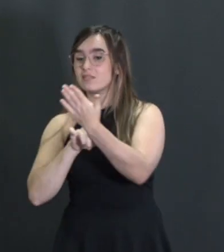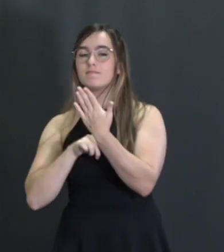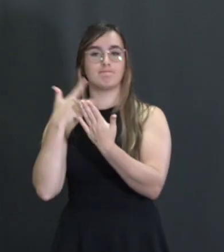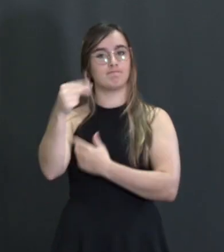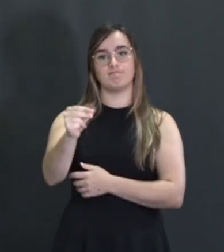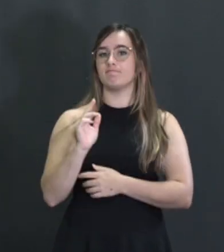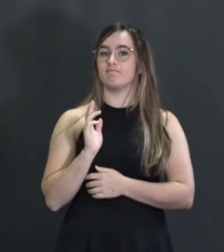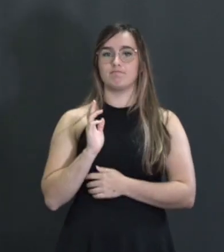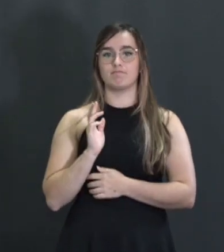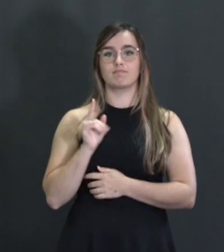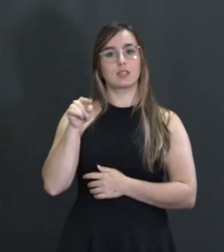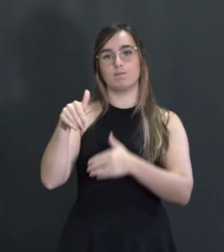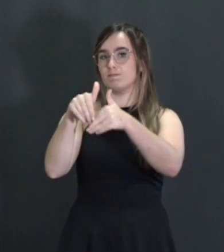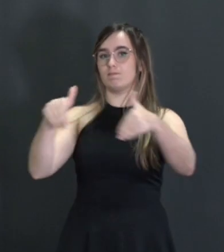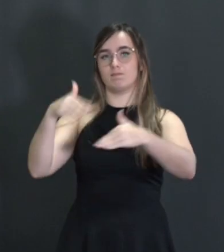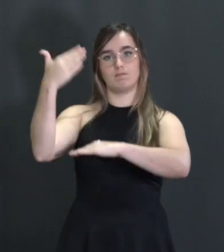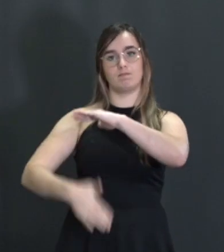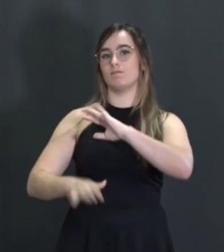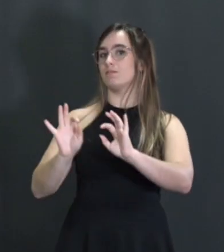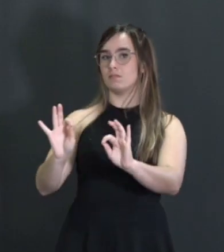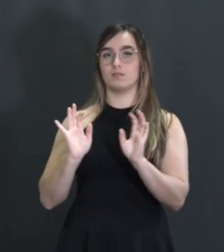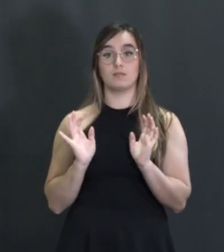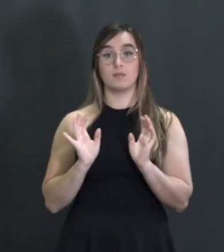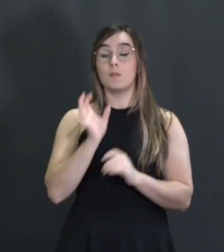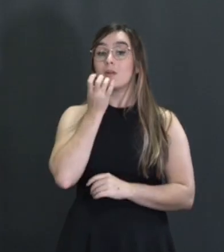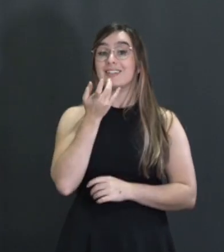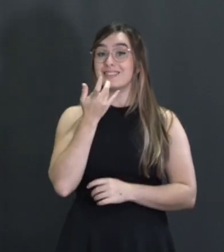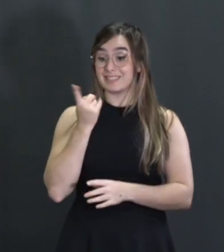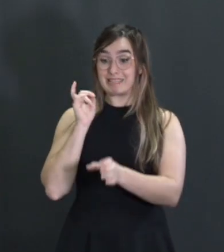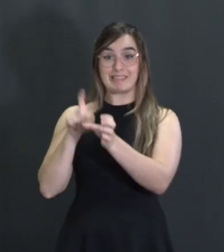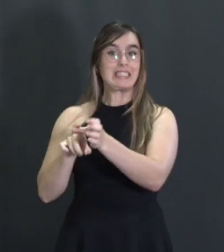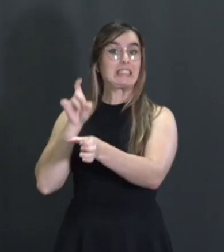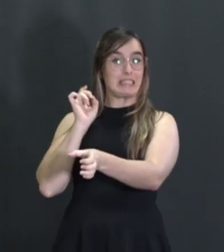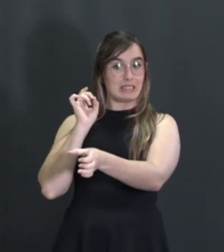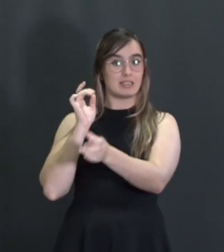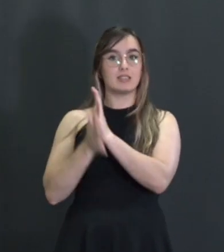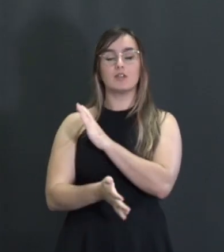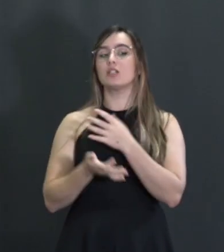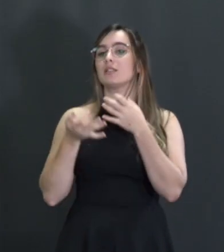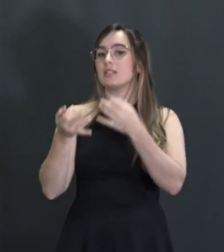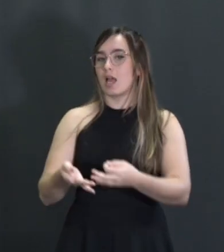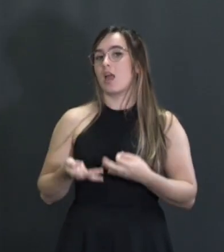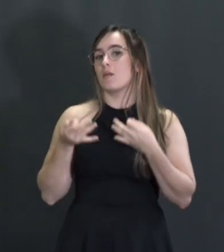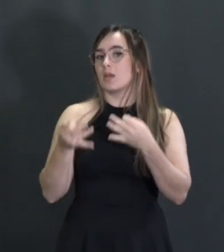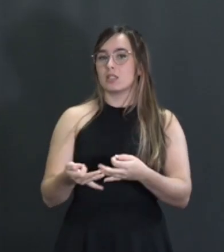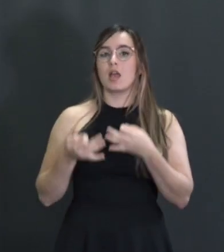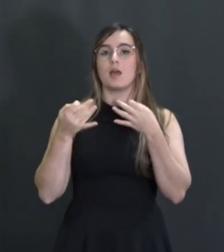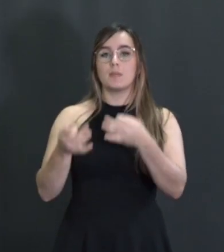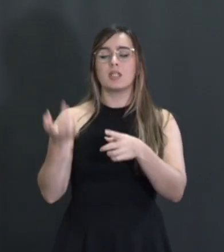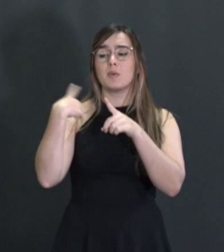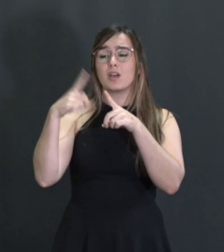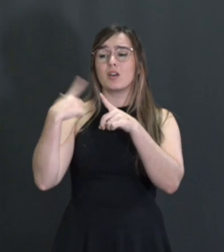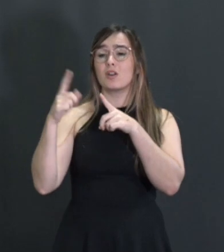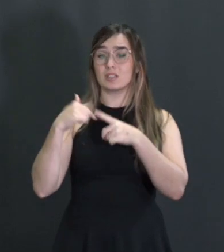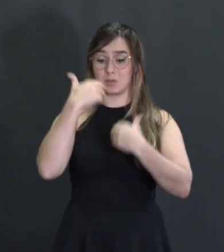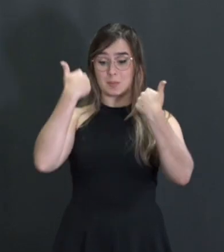una línea roja. Porque si no, siempre va a haber instancias ajenas a